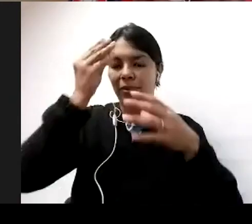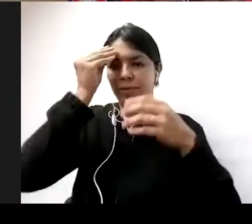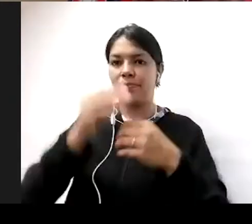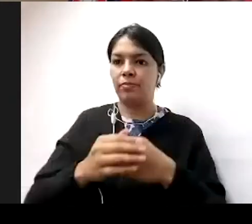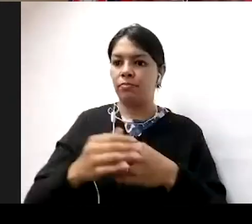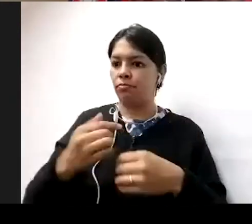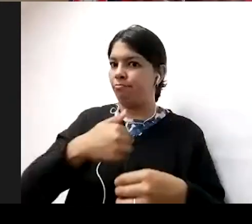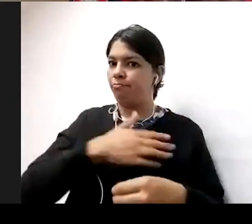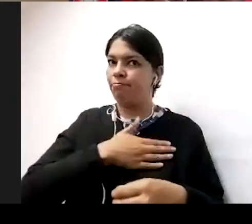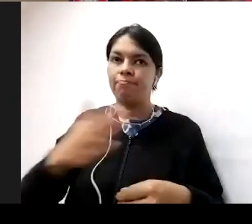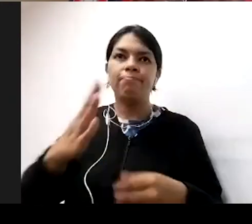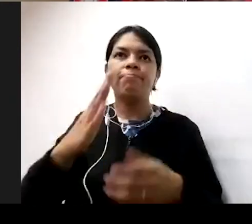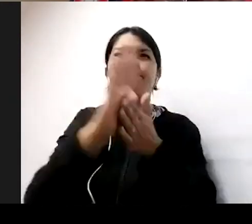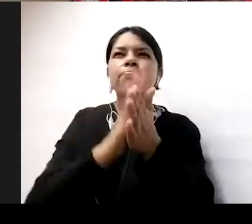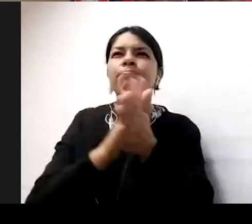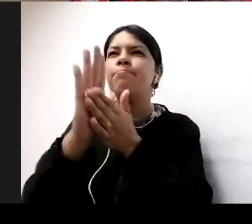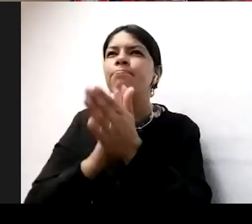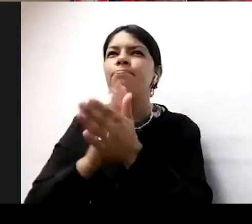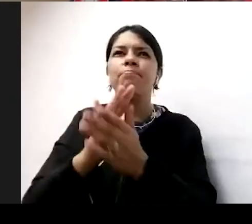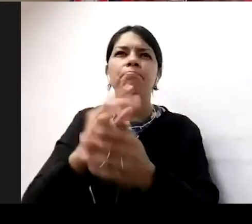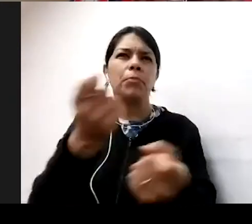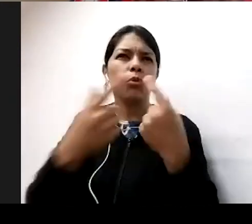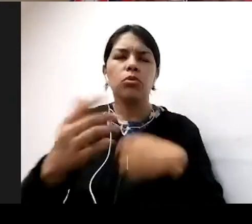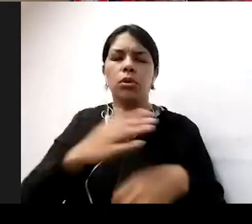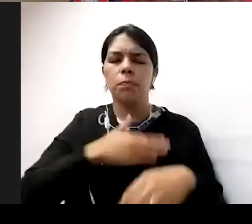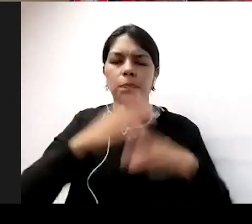para escuchar sus historias y preguntas.